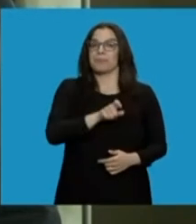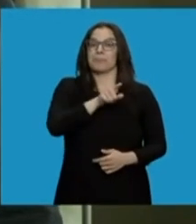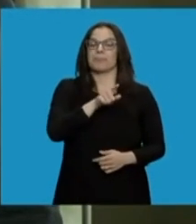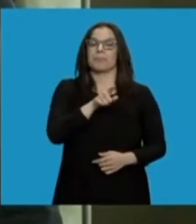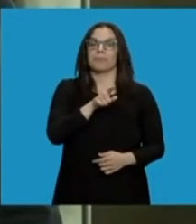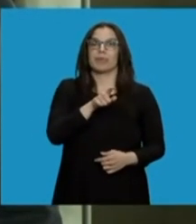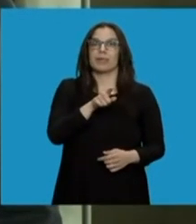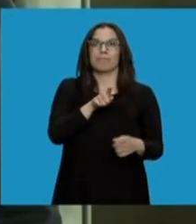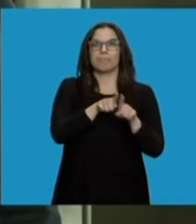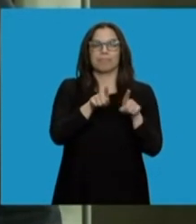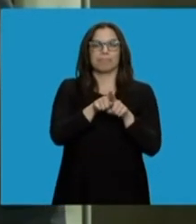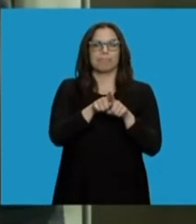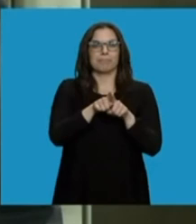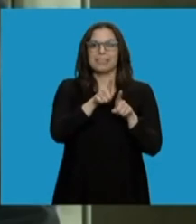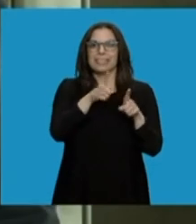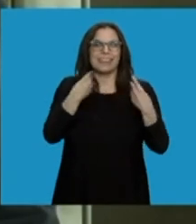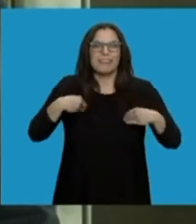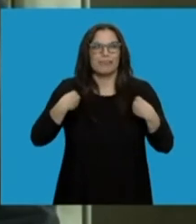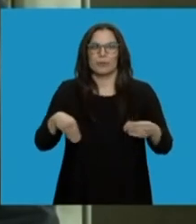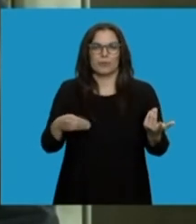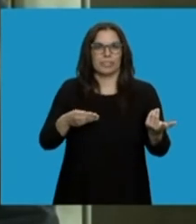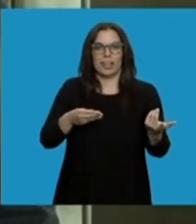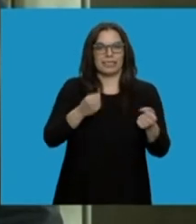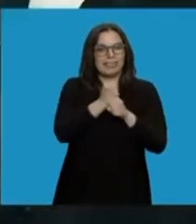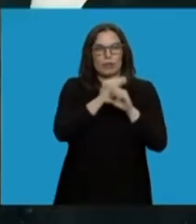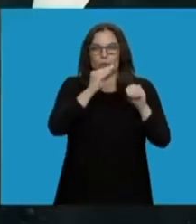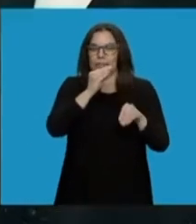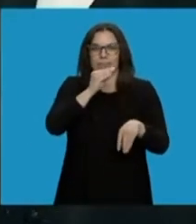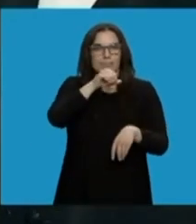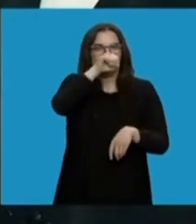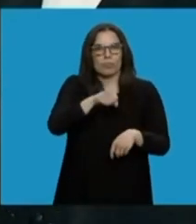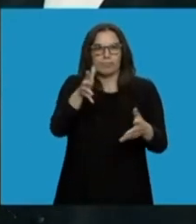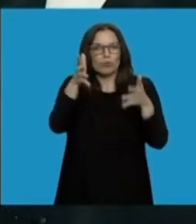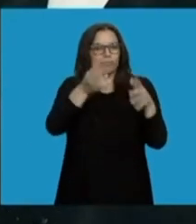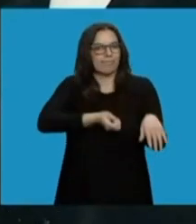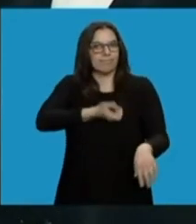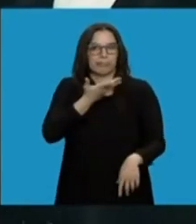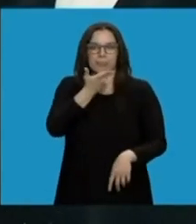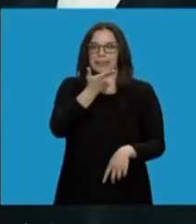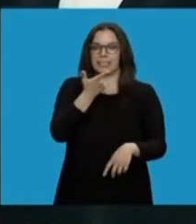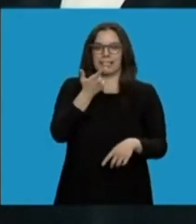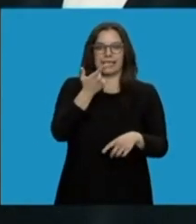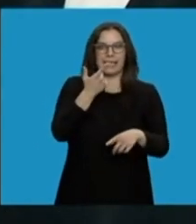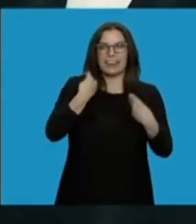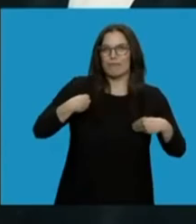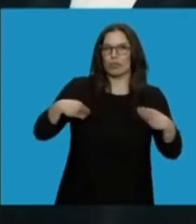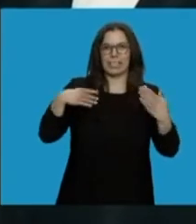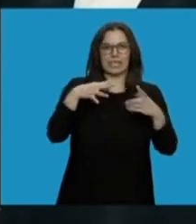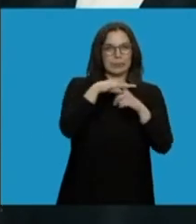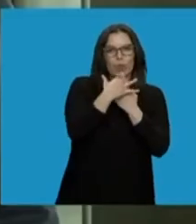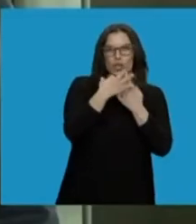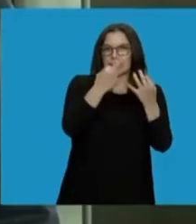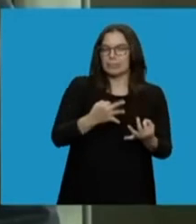hombre que disfruta con lo que hace, vive intensamente cada instante, cada